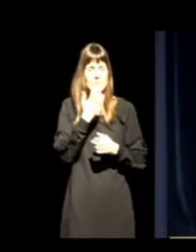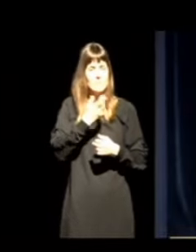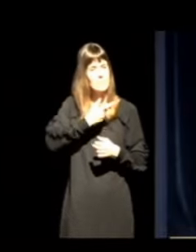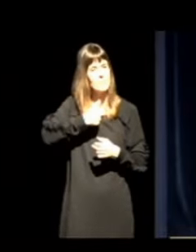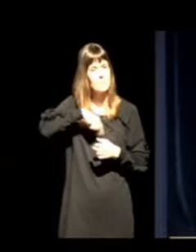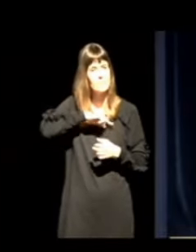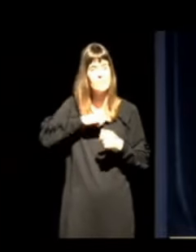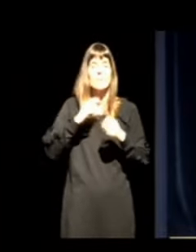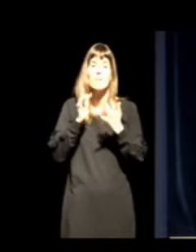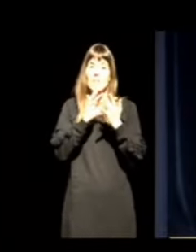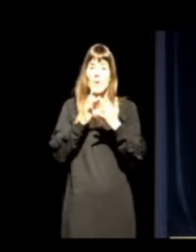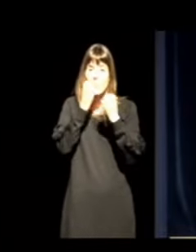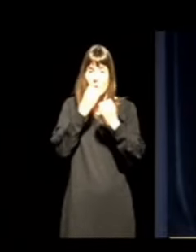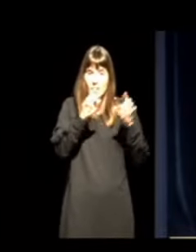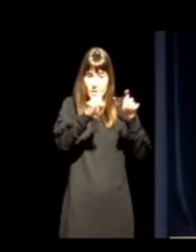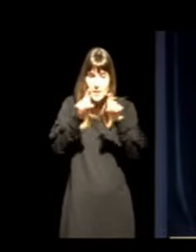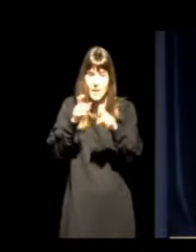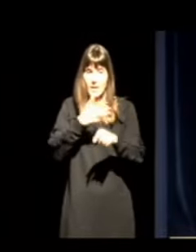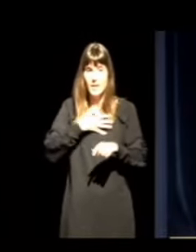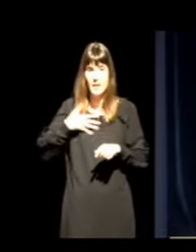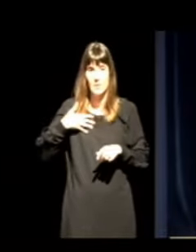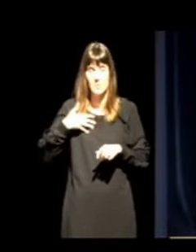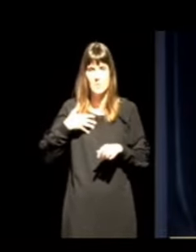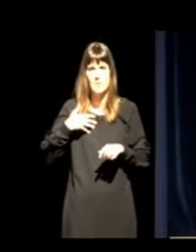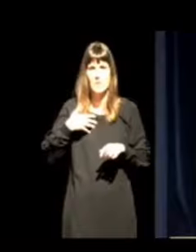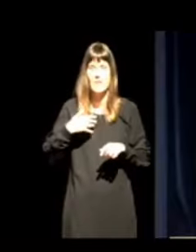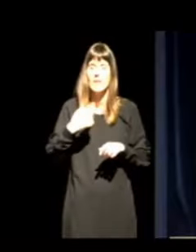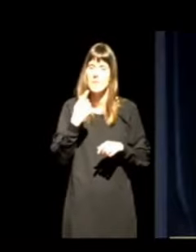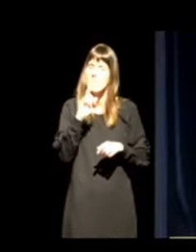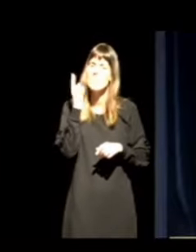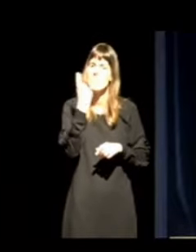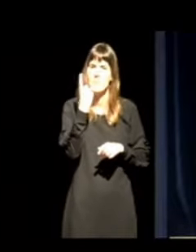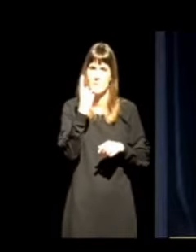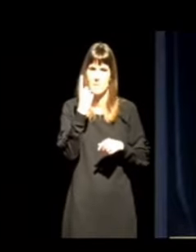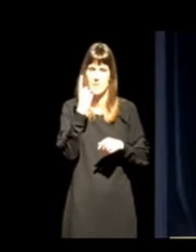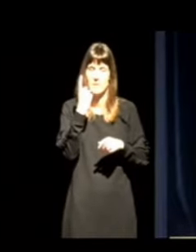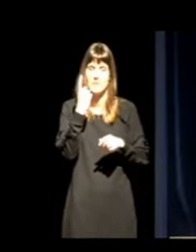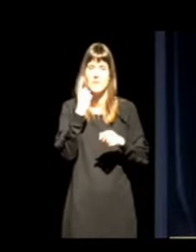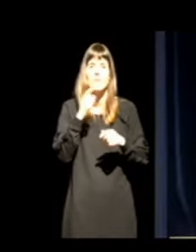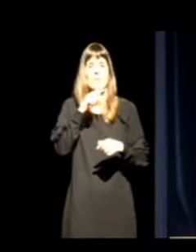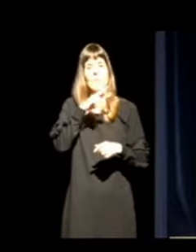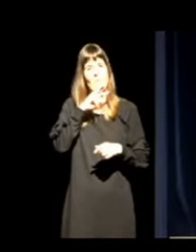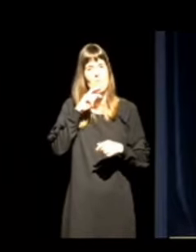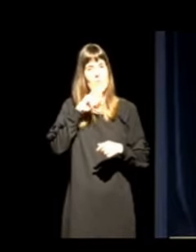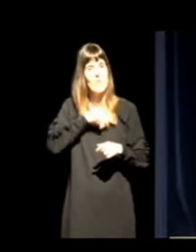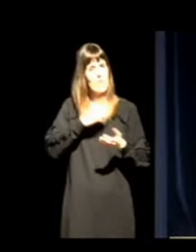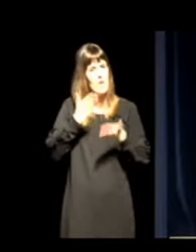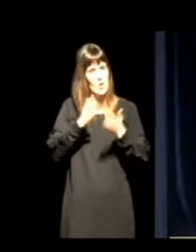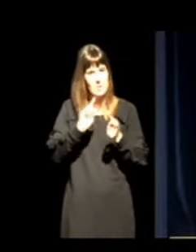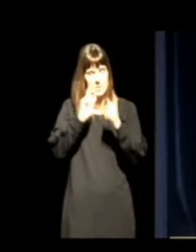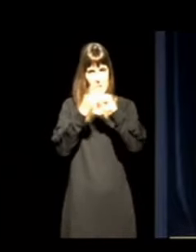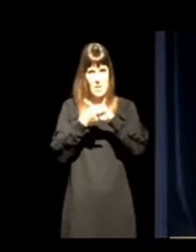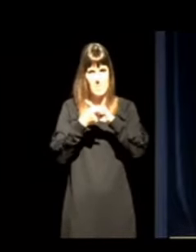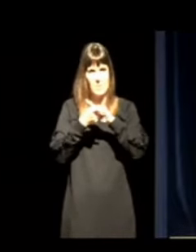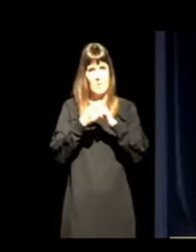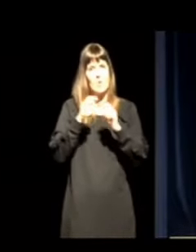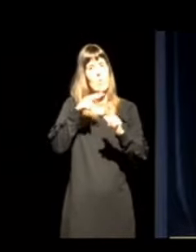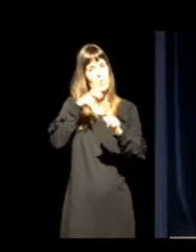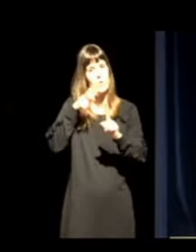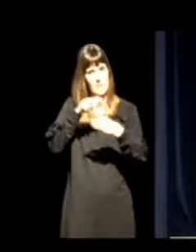enseñar buen trato, hay que trabajarlo proponiendo un cambio de valores en las 3 dimensiones. Enseñar